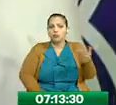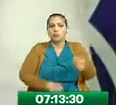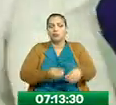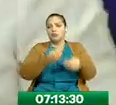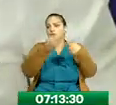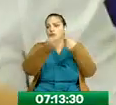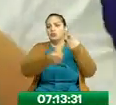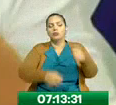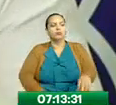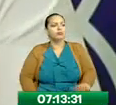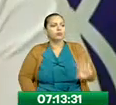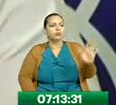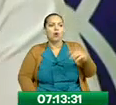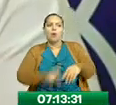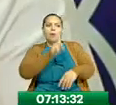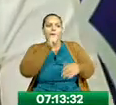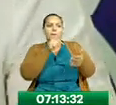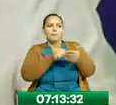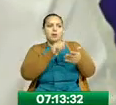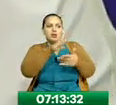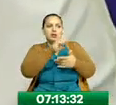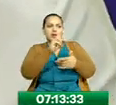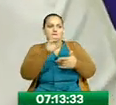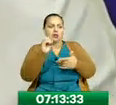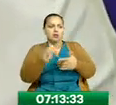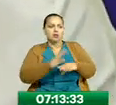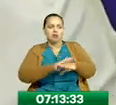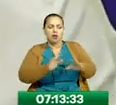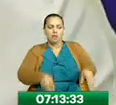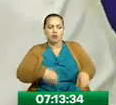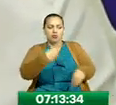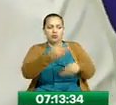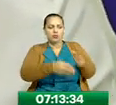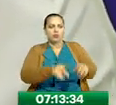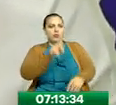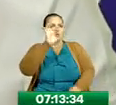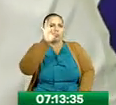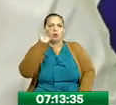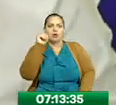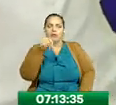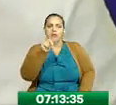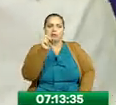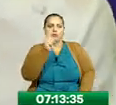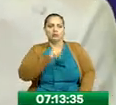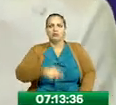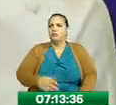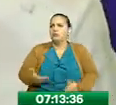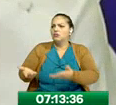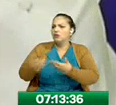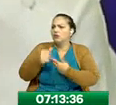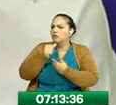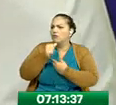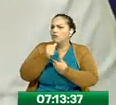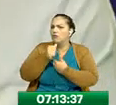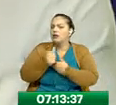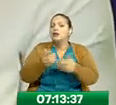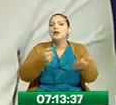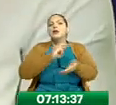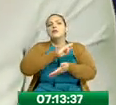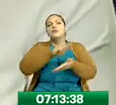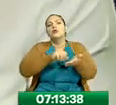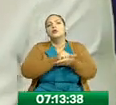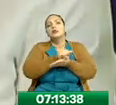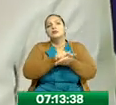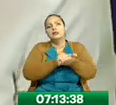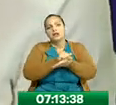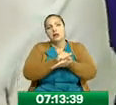a cruzar información y les entregamos los títulos a 1.150 personas, familias en Monte Sinaí. Lo demás,